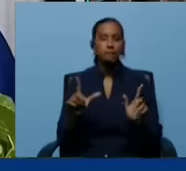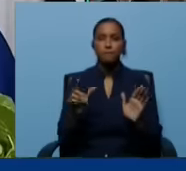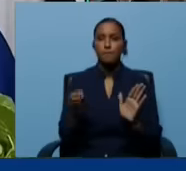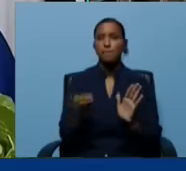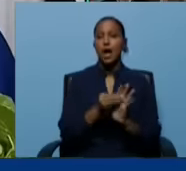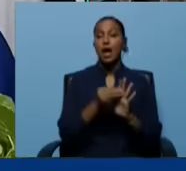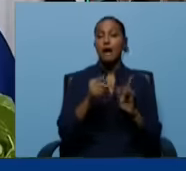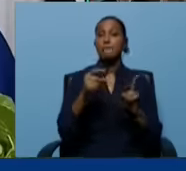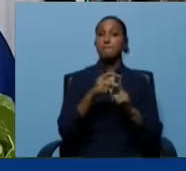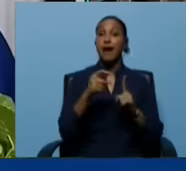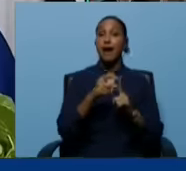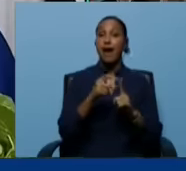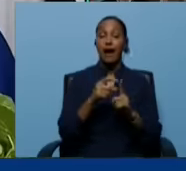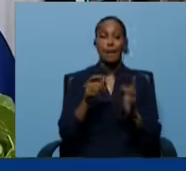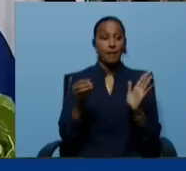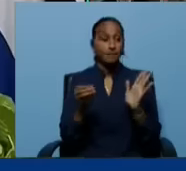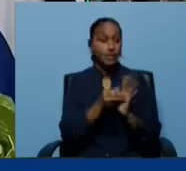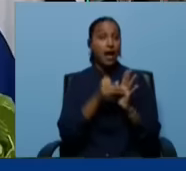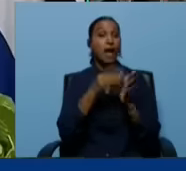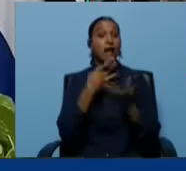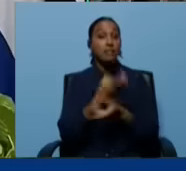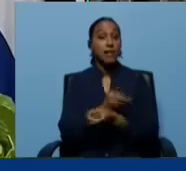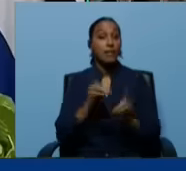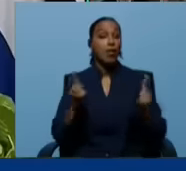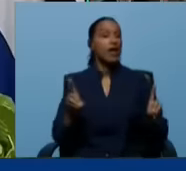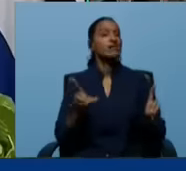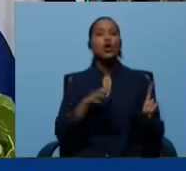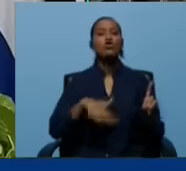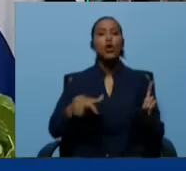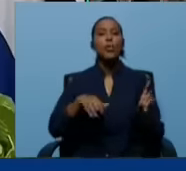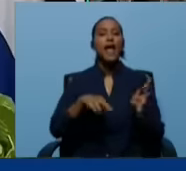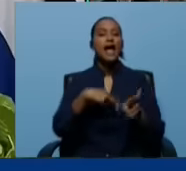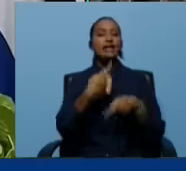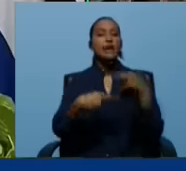produjo la Gran Revolución Francesa,